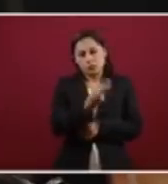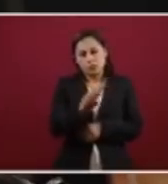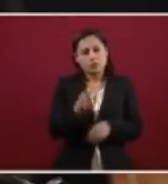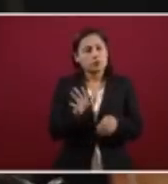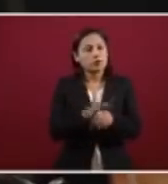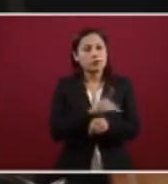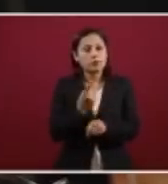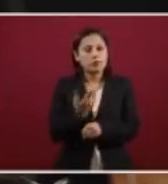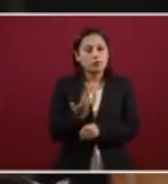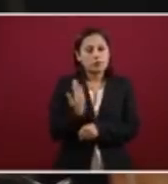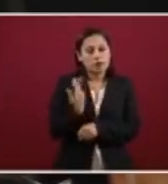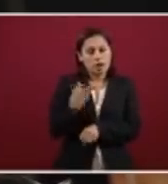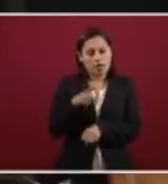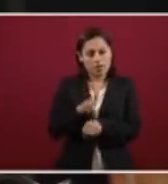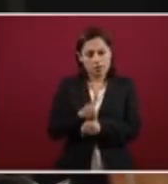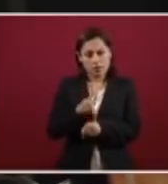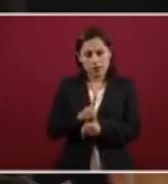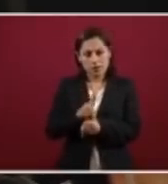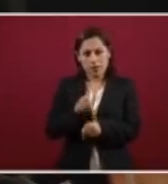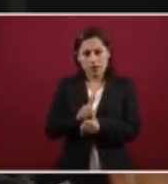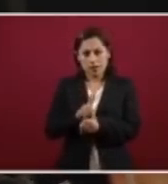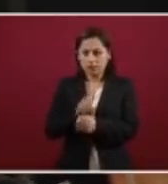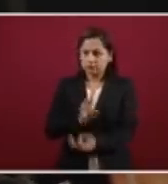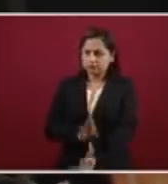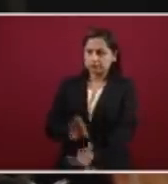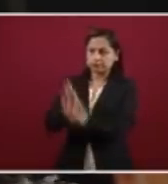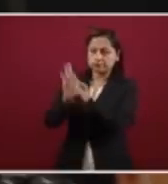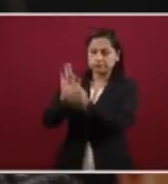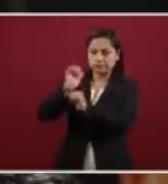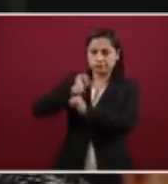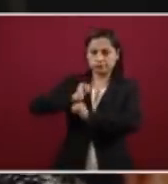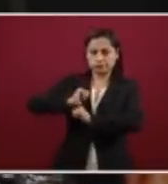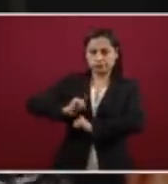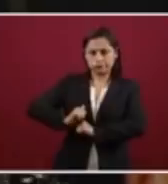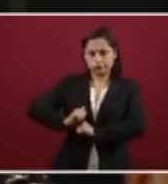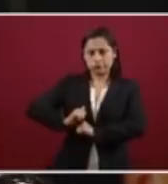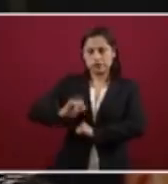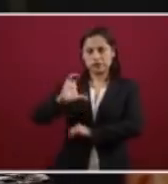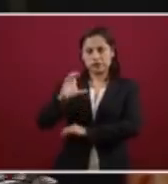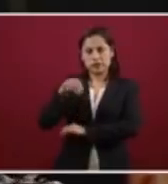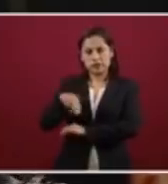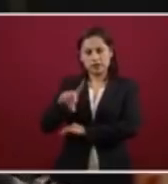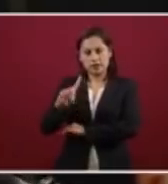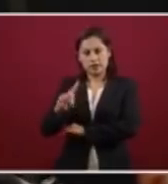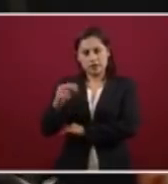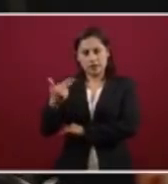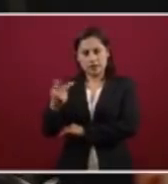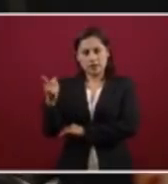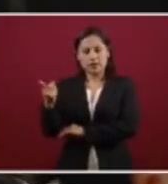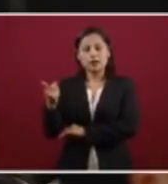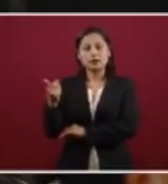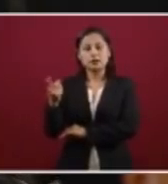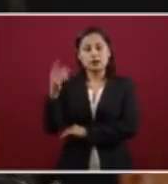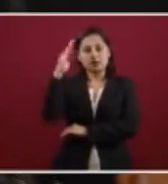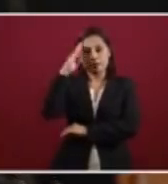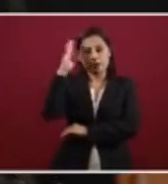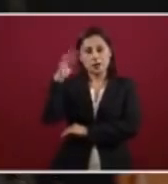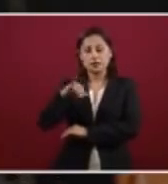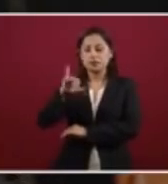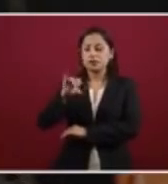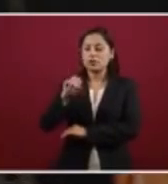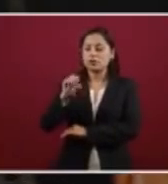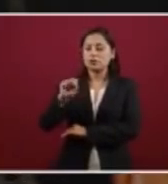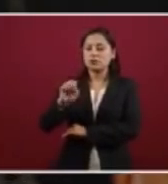de platicar con el titular de la Oficina Especial para el caso de la CNDH, el maestro José Trinidad